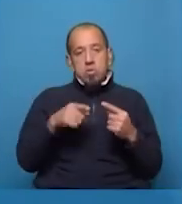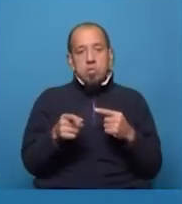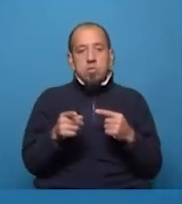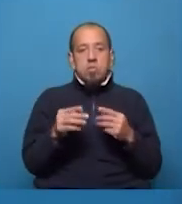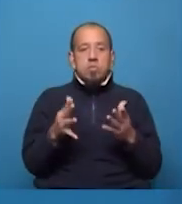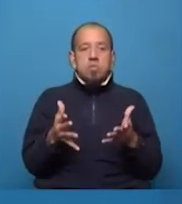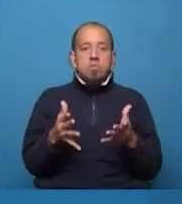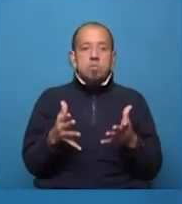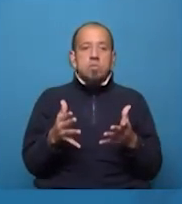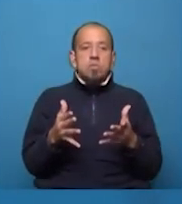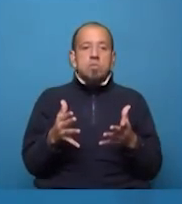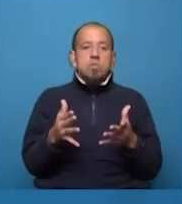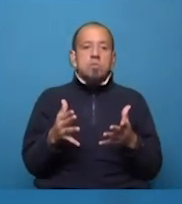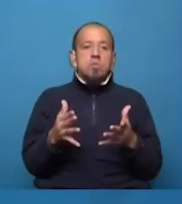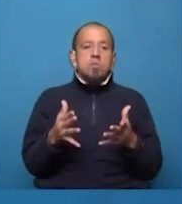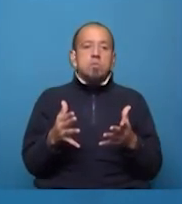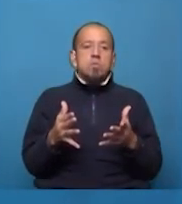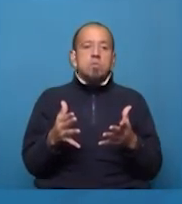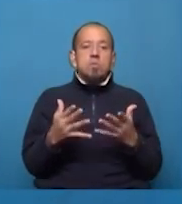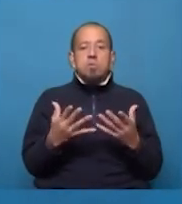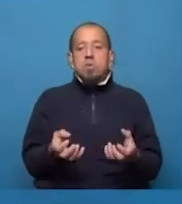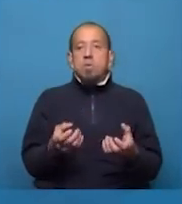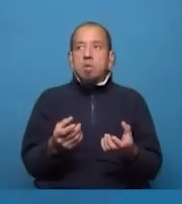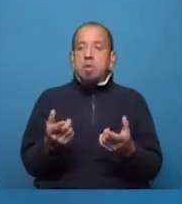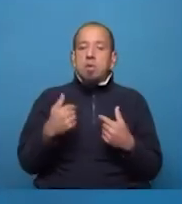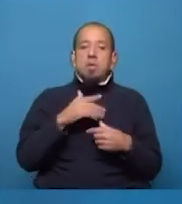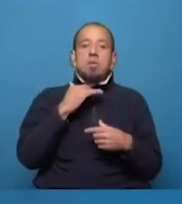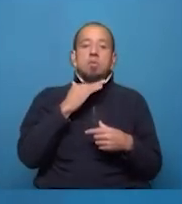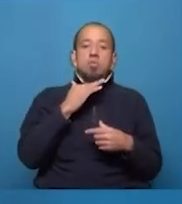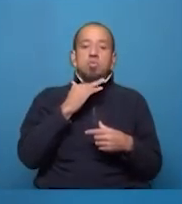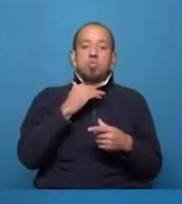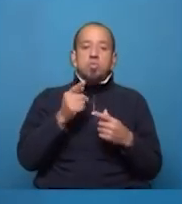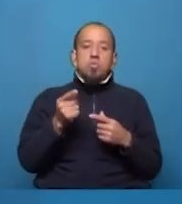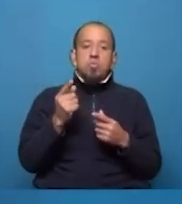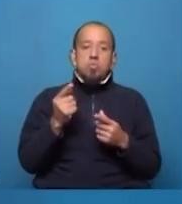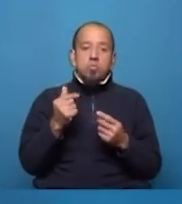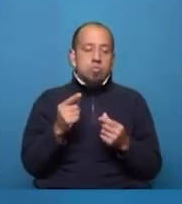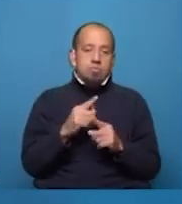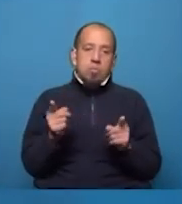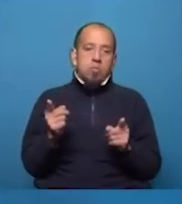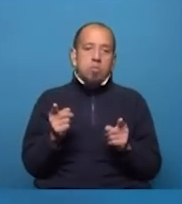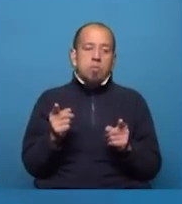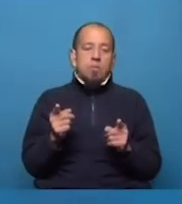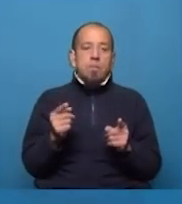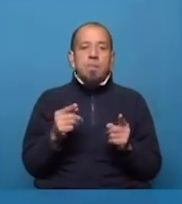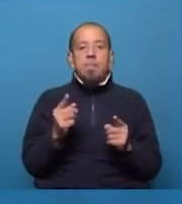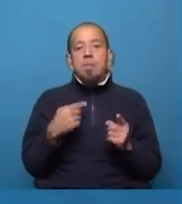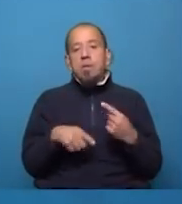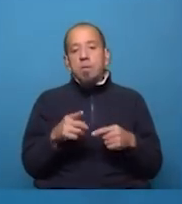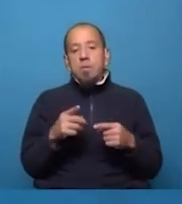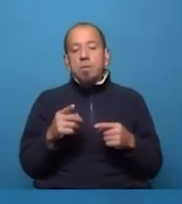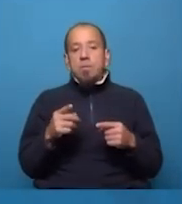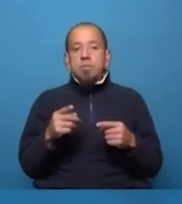lo quiera que lo desee que venga lavado por Uruguay vamos a llamarlo sin embargo